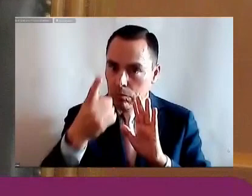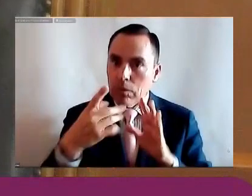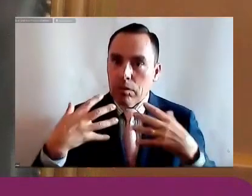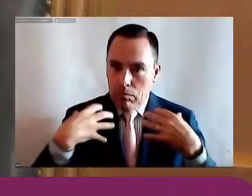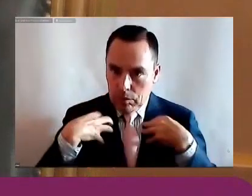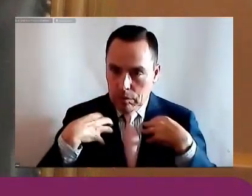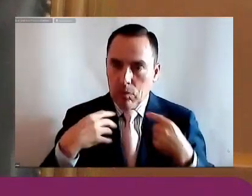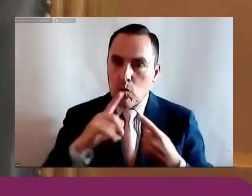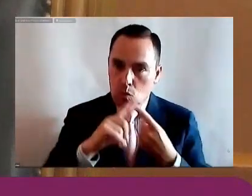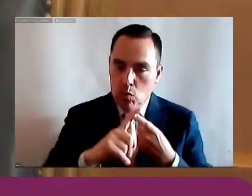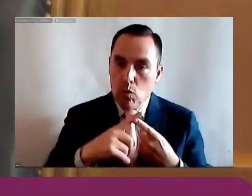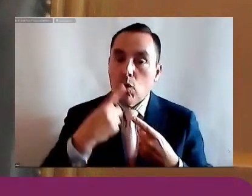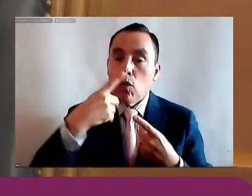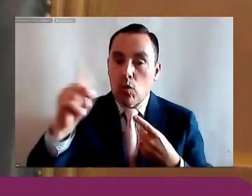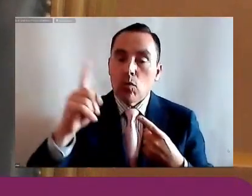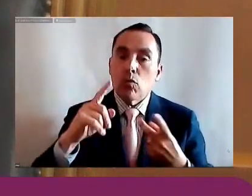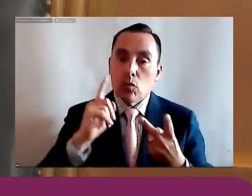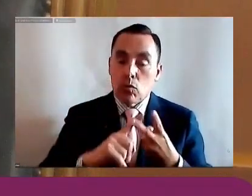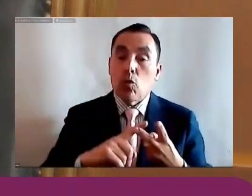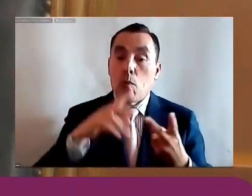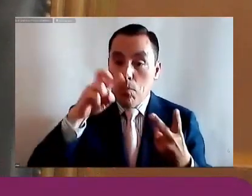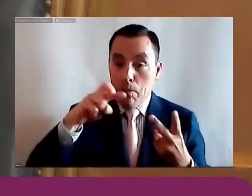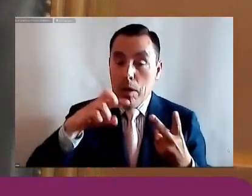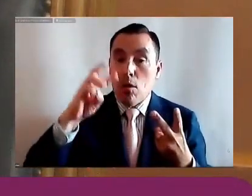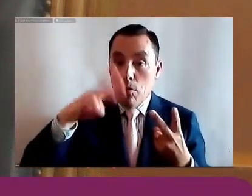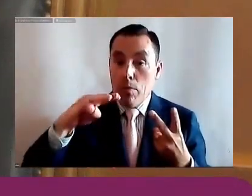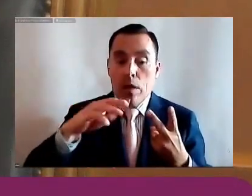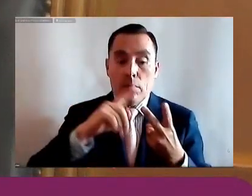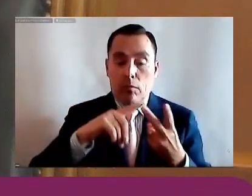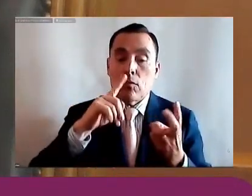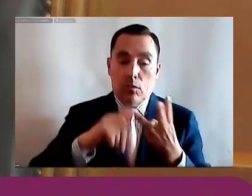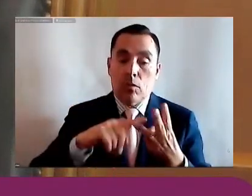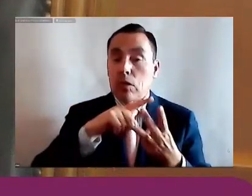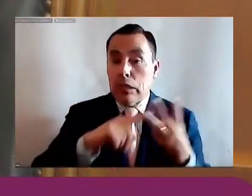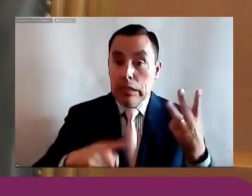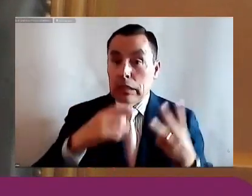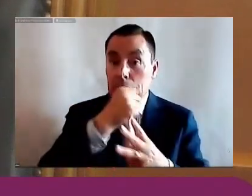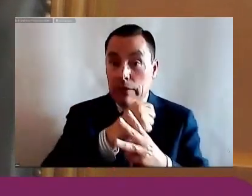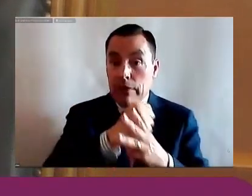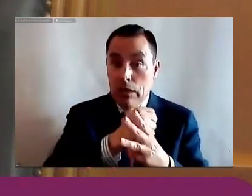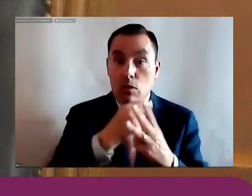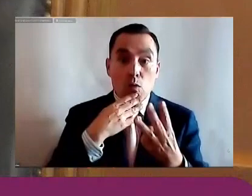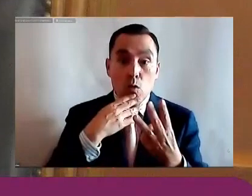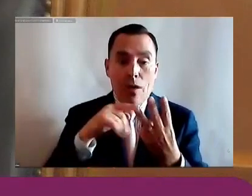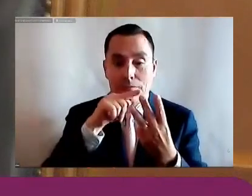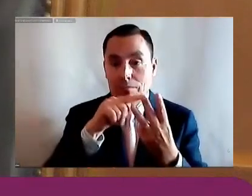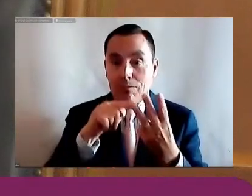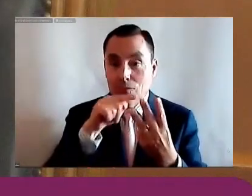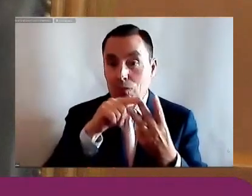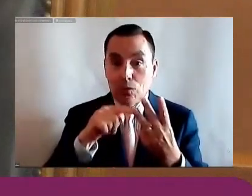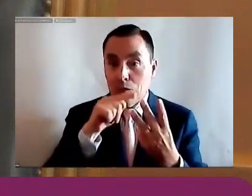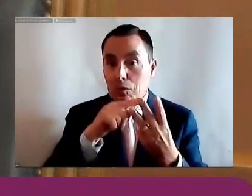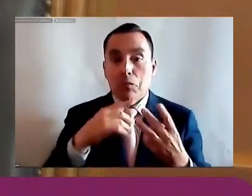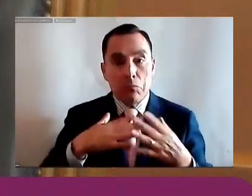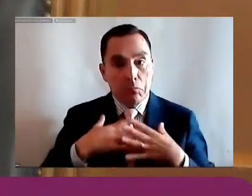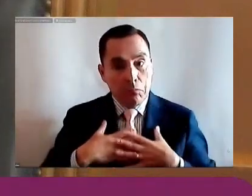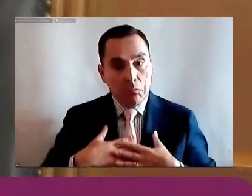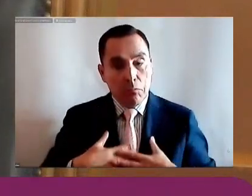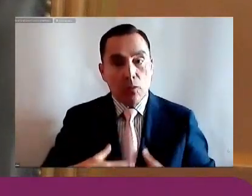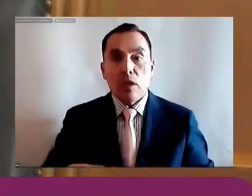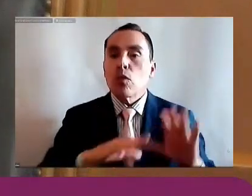y en que yo, el padre, la madre, trabajador, puedan trabajar con la tranquilidad de que hay un cuidado